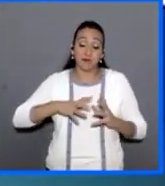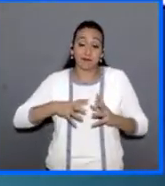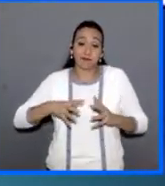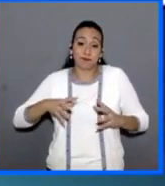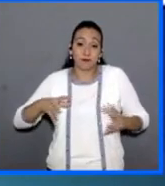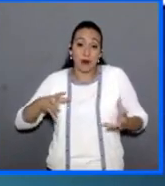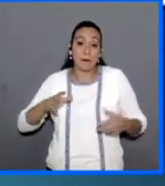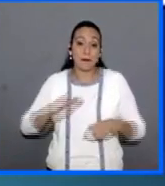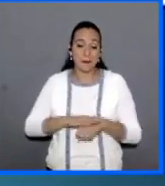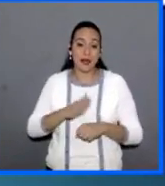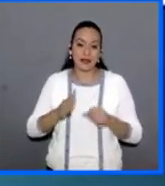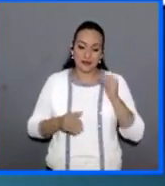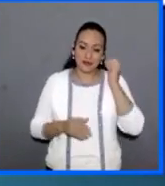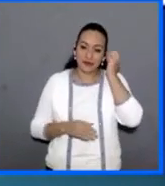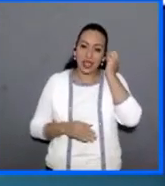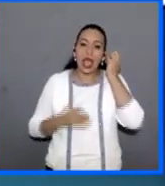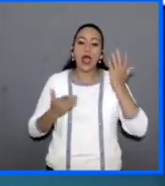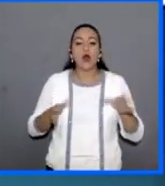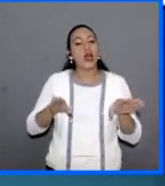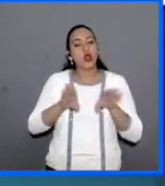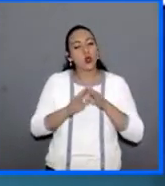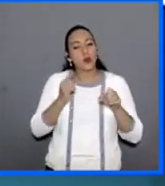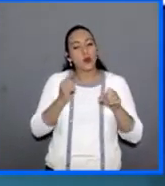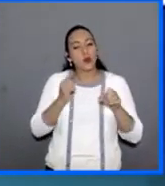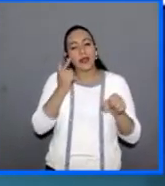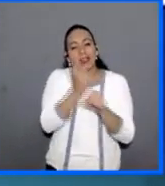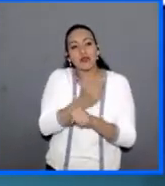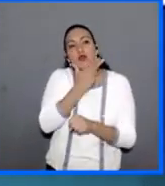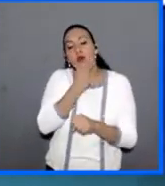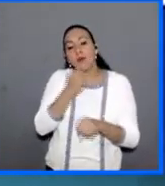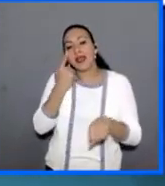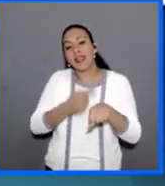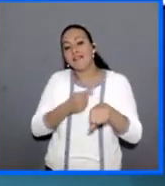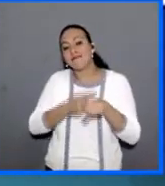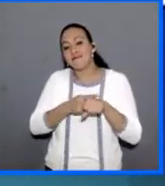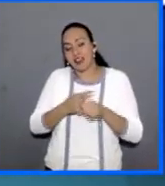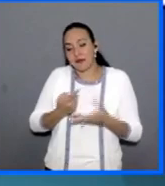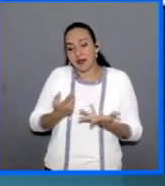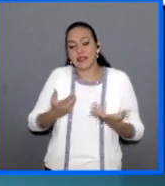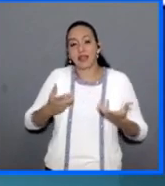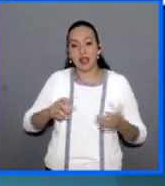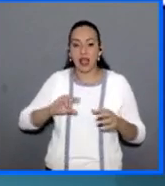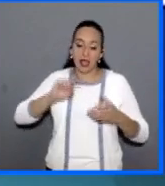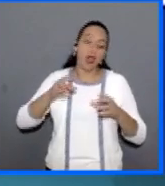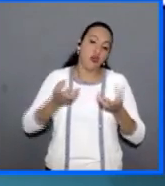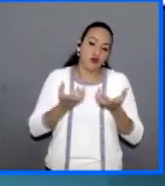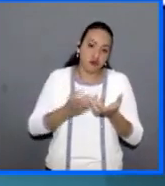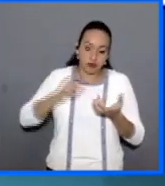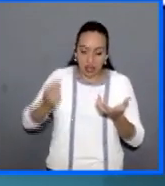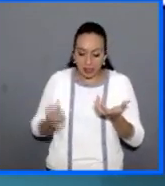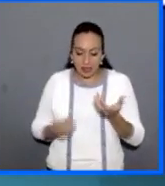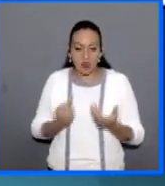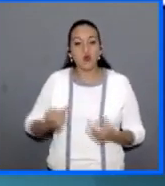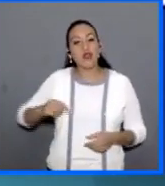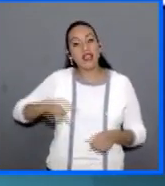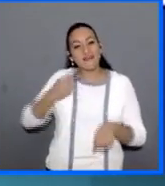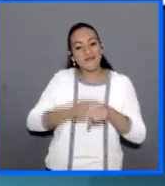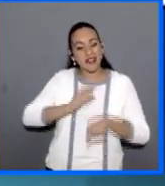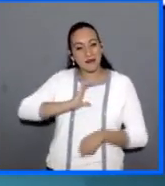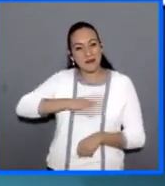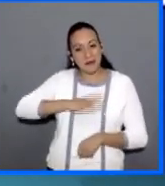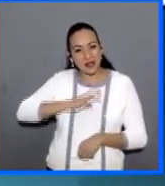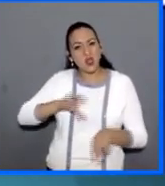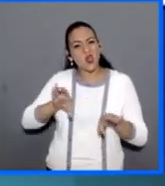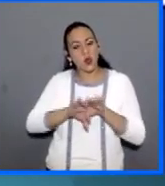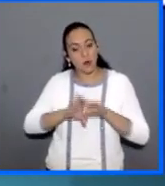encontrar un tumor en una etapa temprana, en donde es potencialmente curable con los tratamientos que mostraré más adelante, en